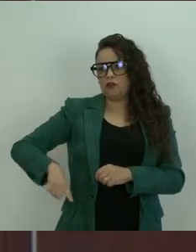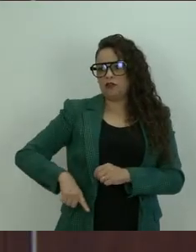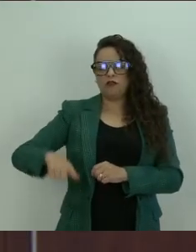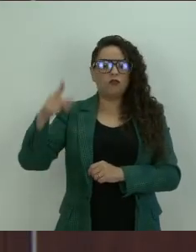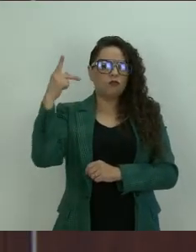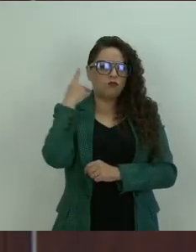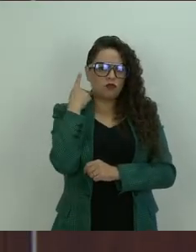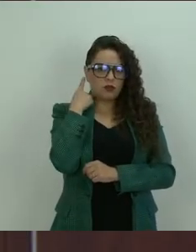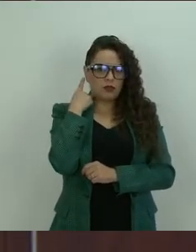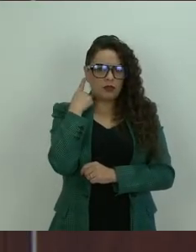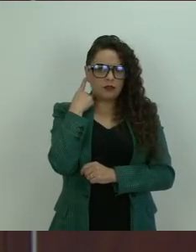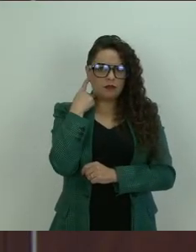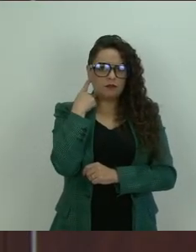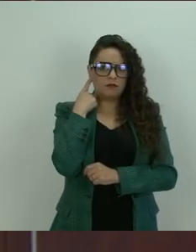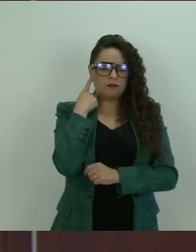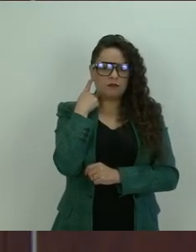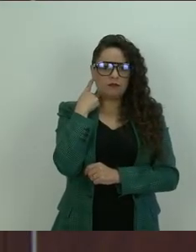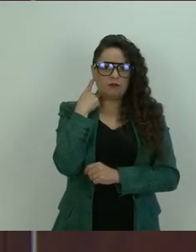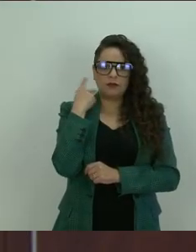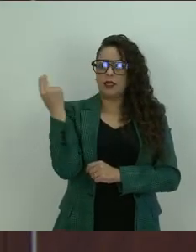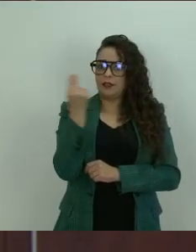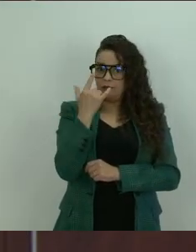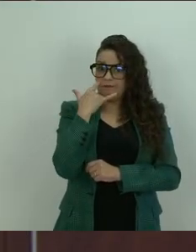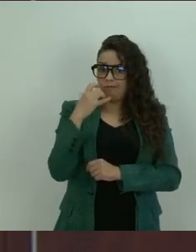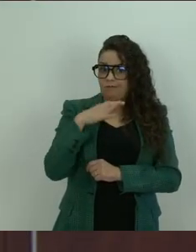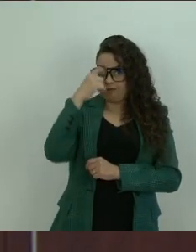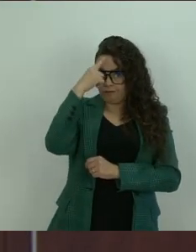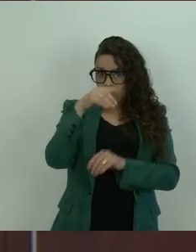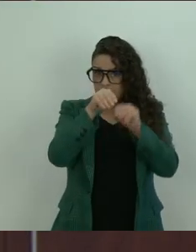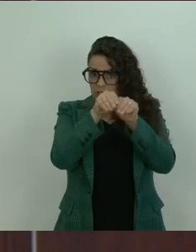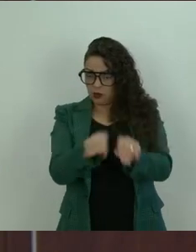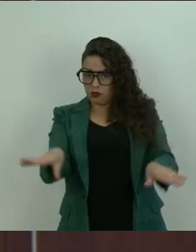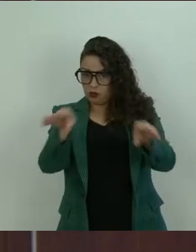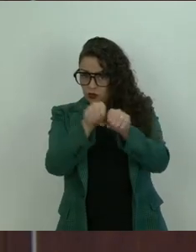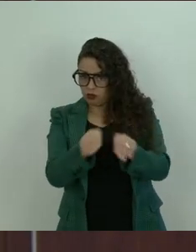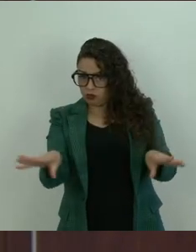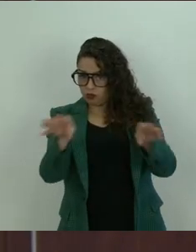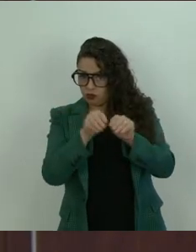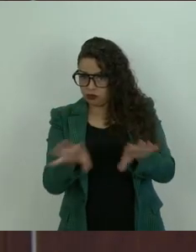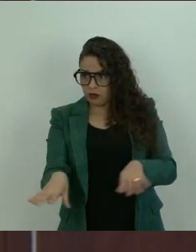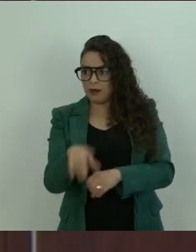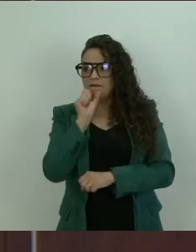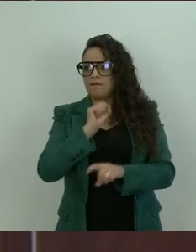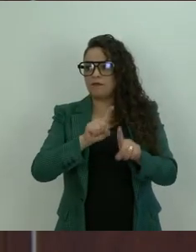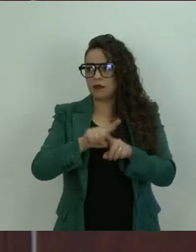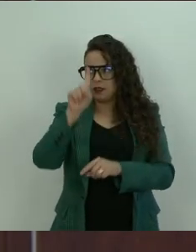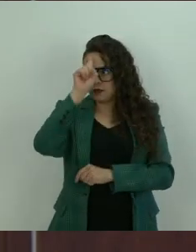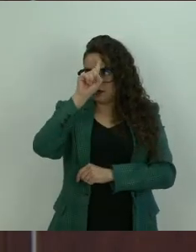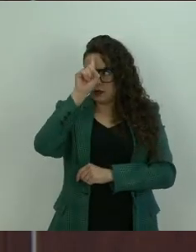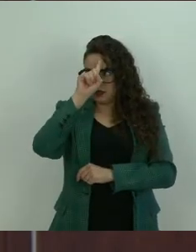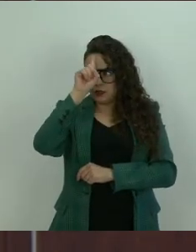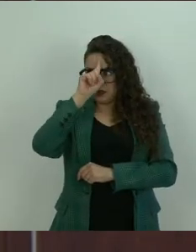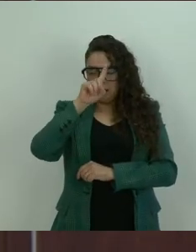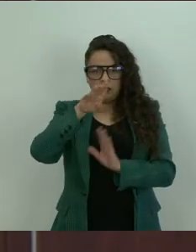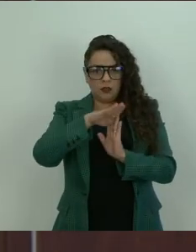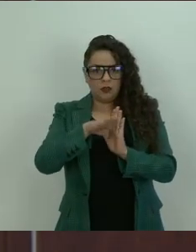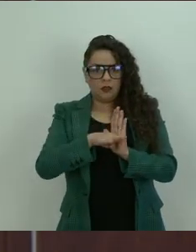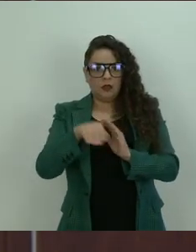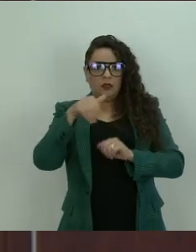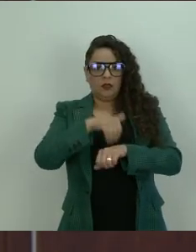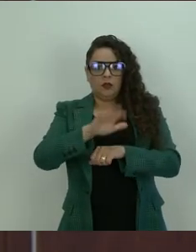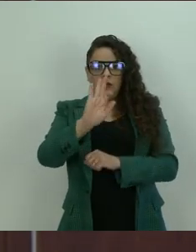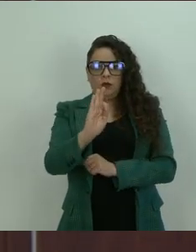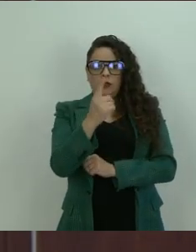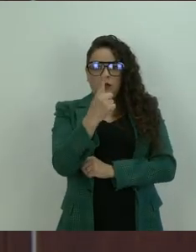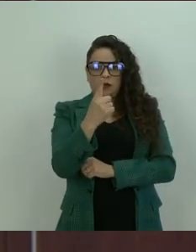que trabajarla también y difundirla. Y se está trabajando la Recomendación General 41, que va a tener que